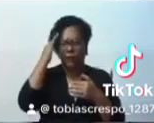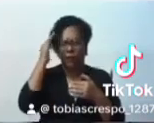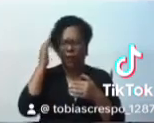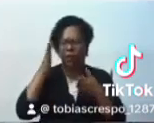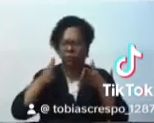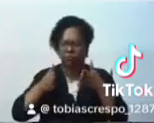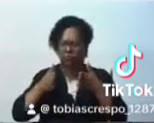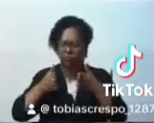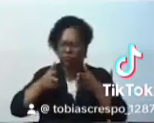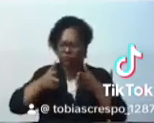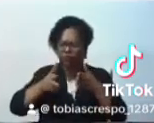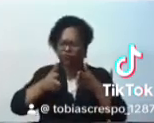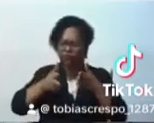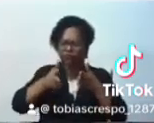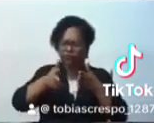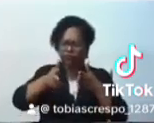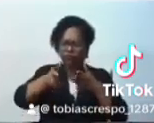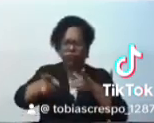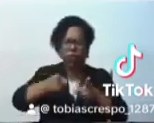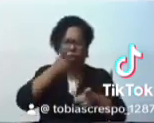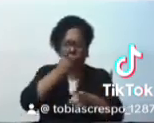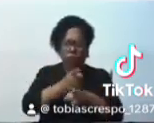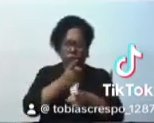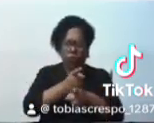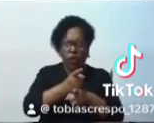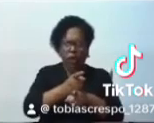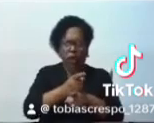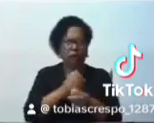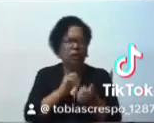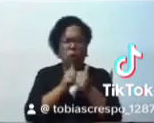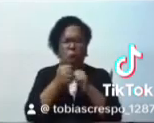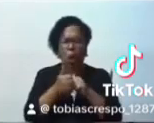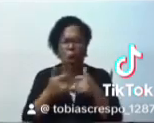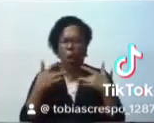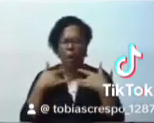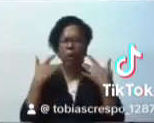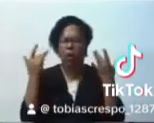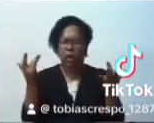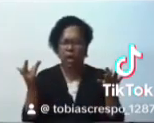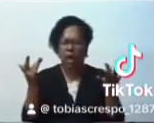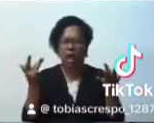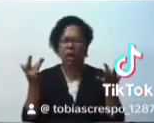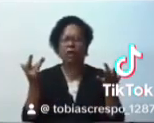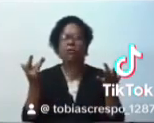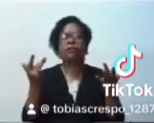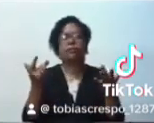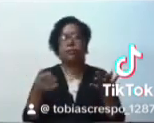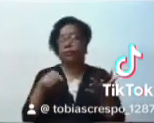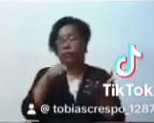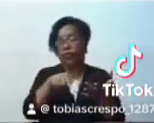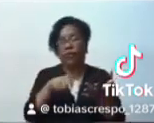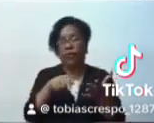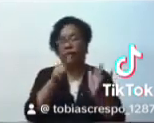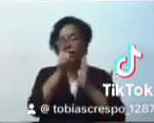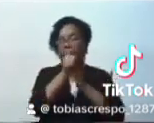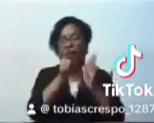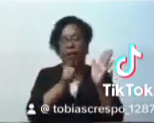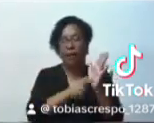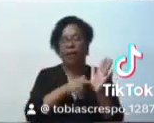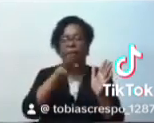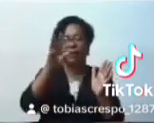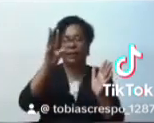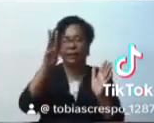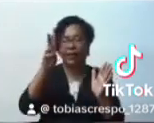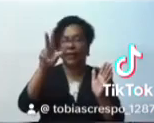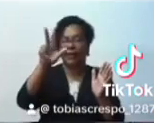se demuestra de nuevo una contrarreforma del gobierno a la ley 6317. Volver hacia atrás, es decir, el